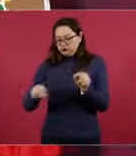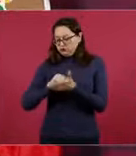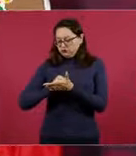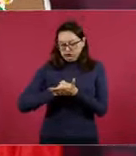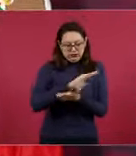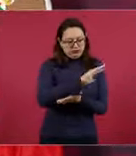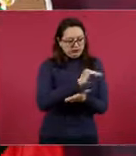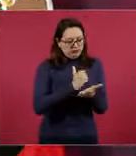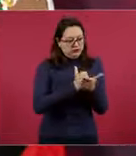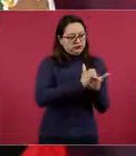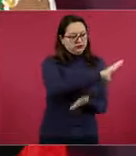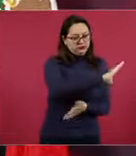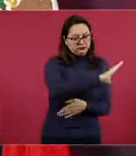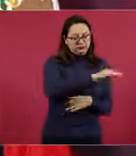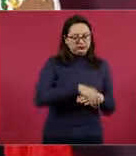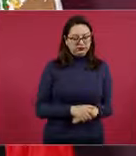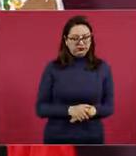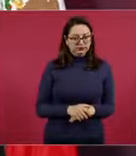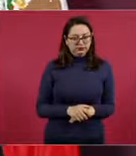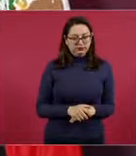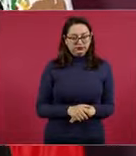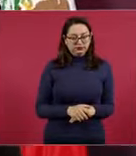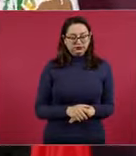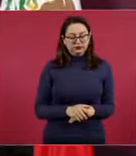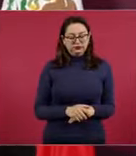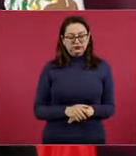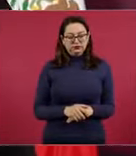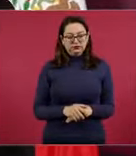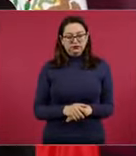está entrando como novedad